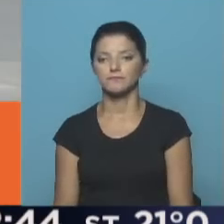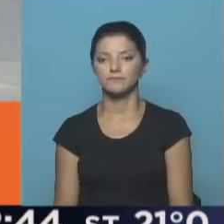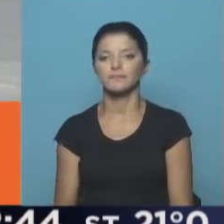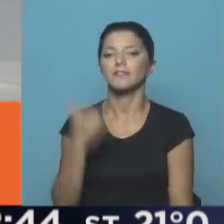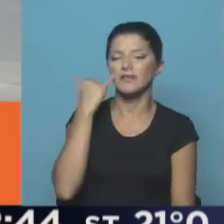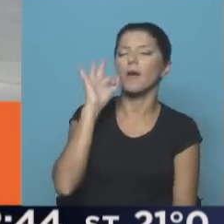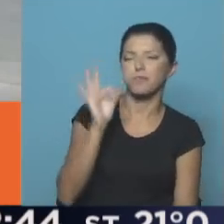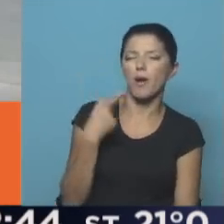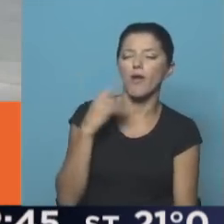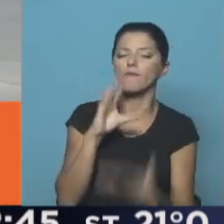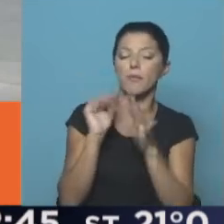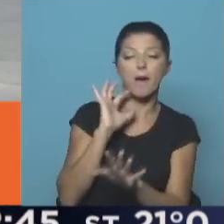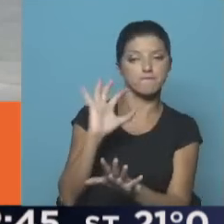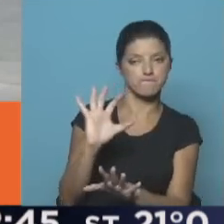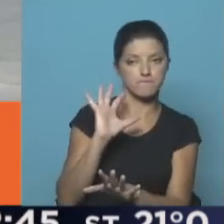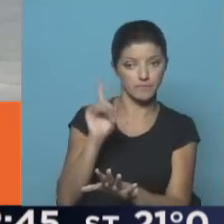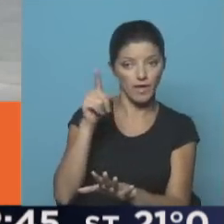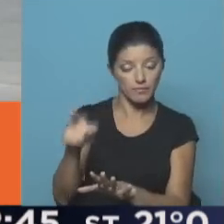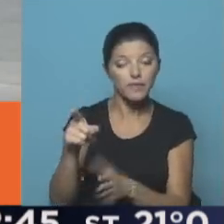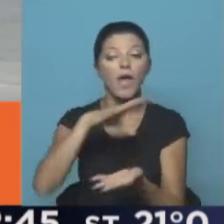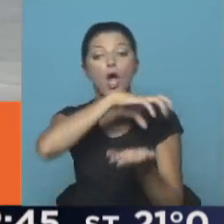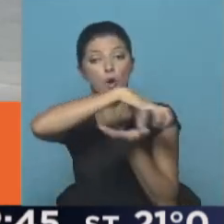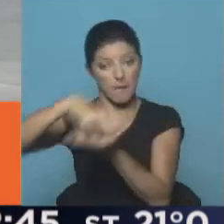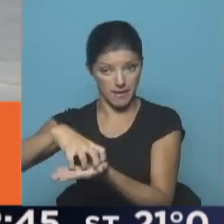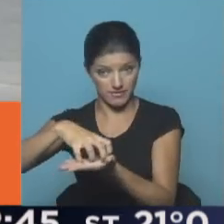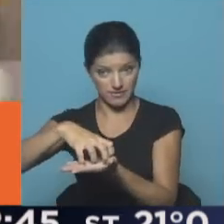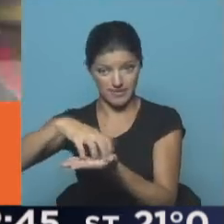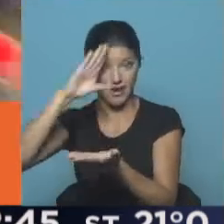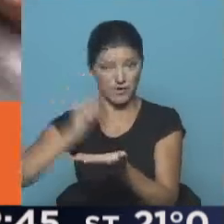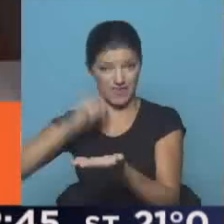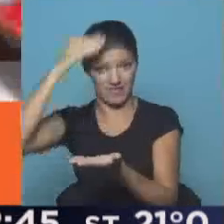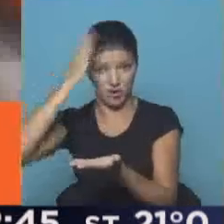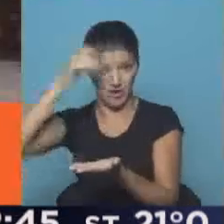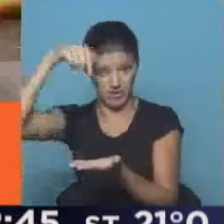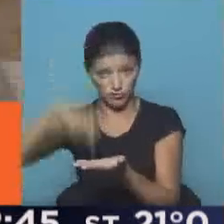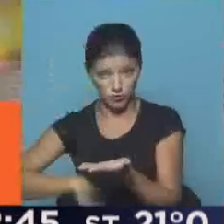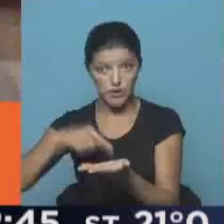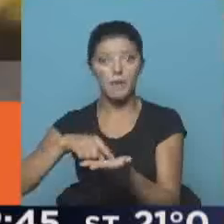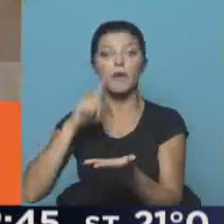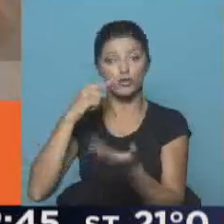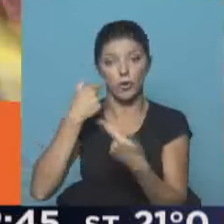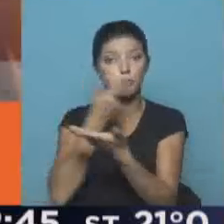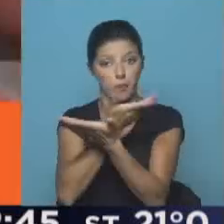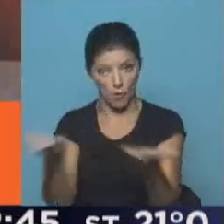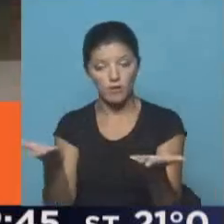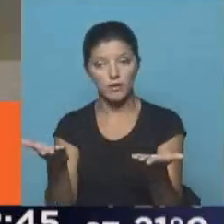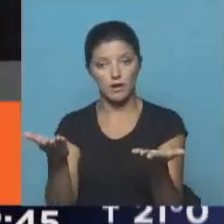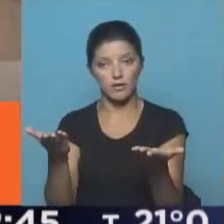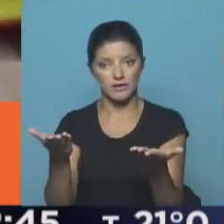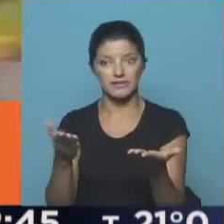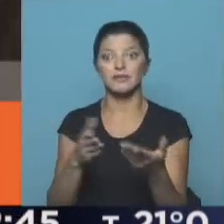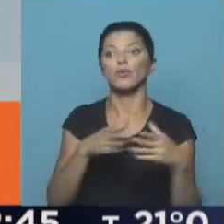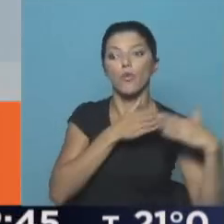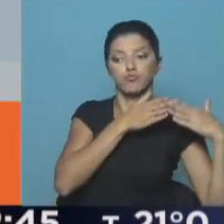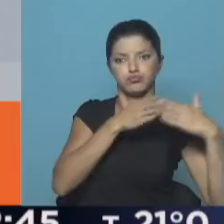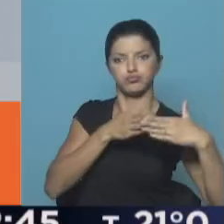persuadir al régimen norcoreano, justamente con las bases en Corea del Sur, está mostrando músculo enviando un portaaviones más, uno